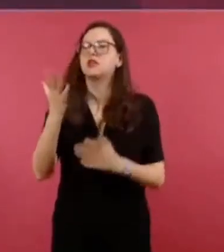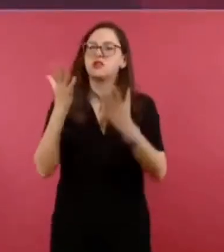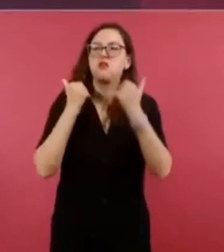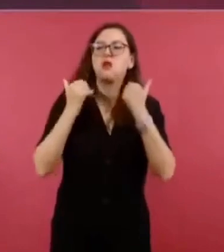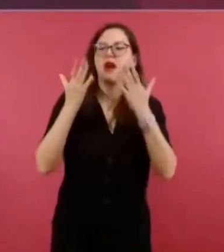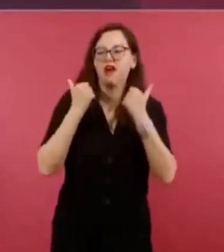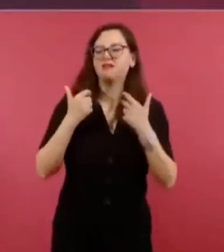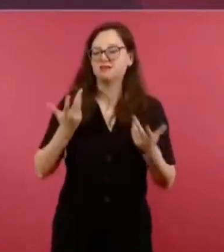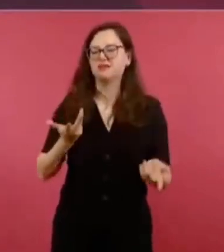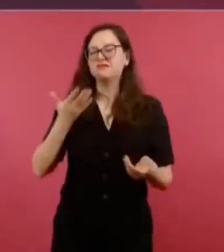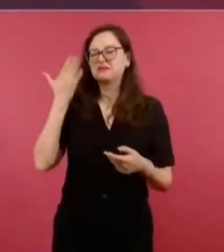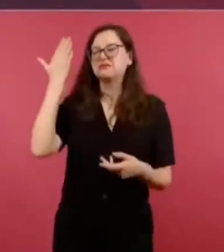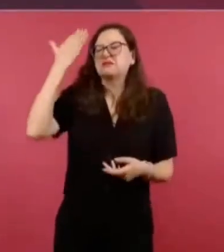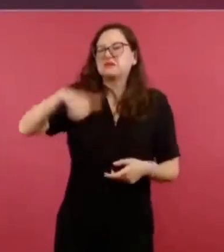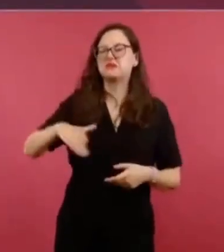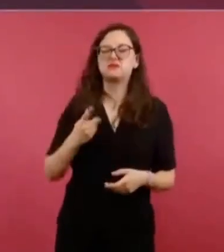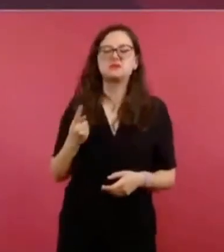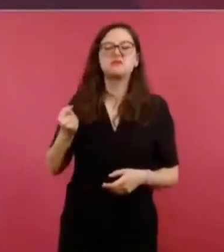o